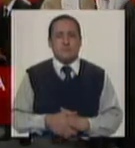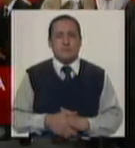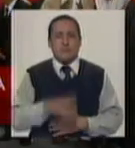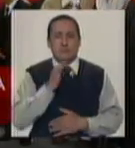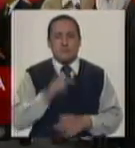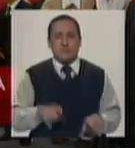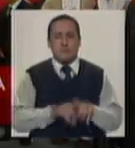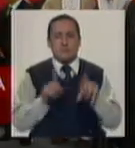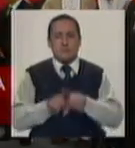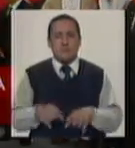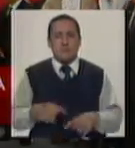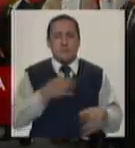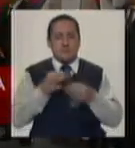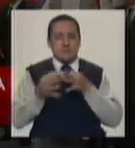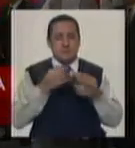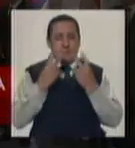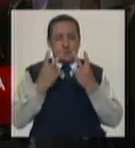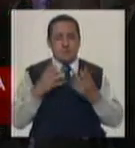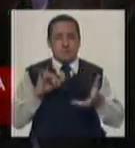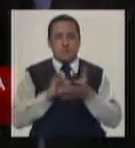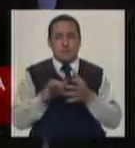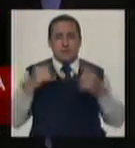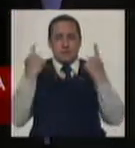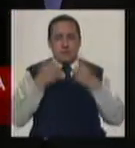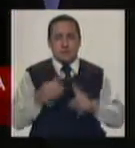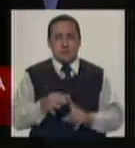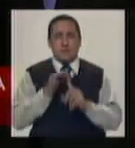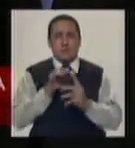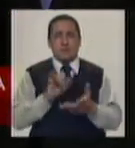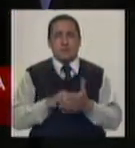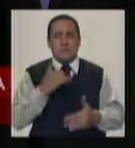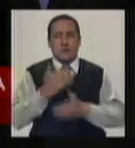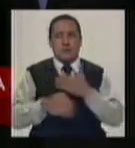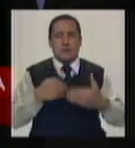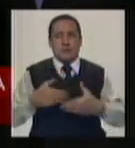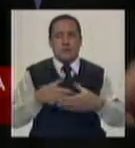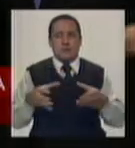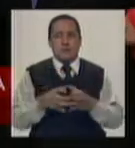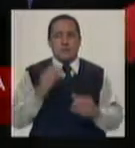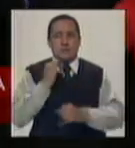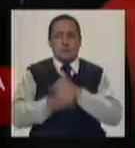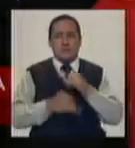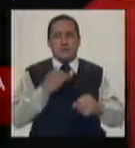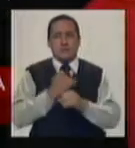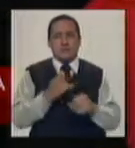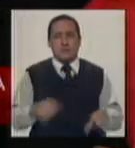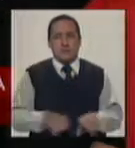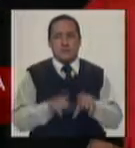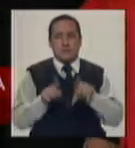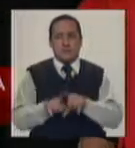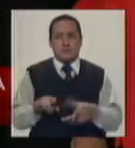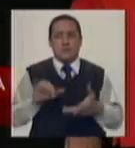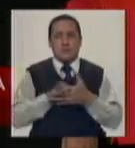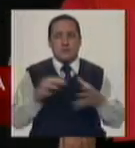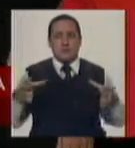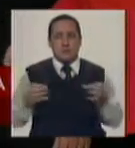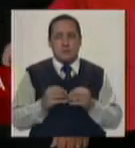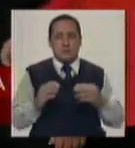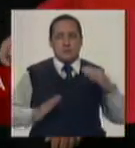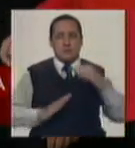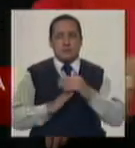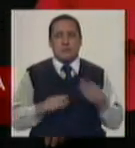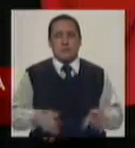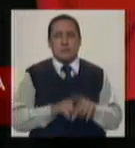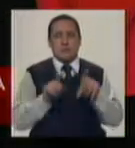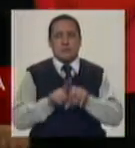Asimismo, se ha dicho también que los principios que guían la acción coordinada en el área internacional de las paz, siendo el tema de la paz,